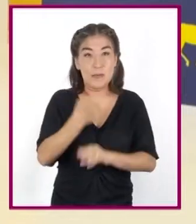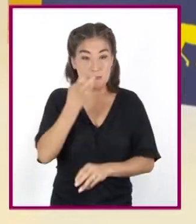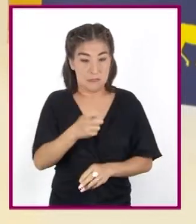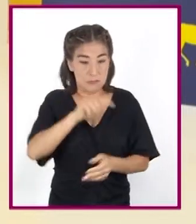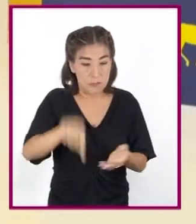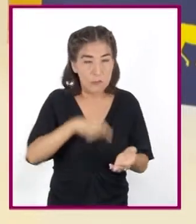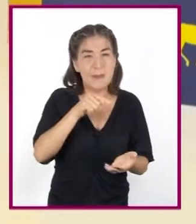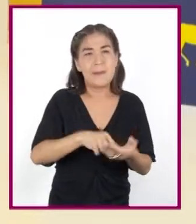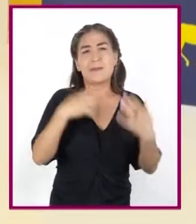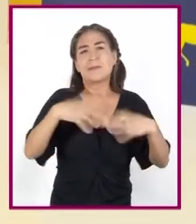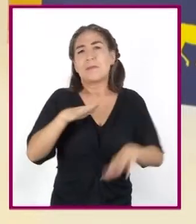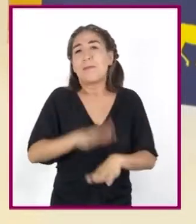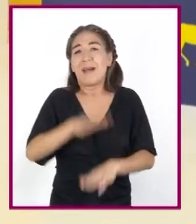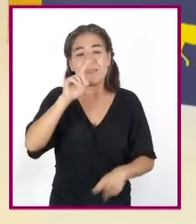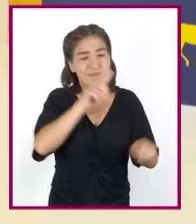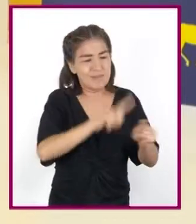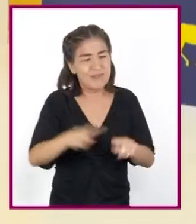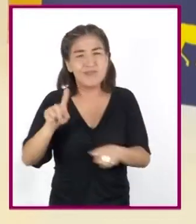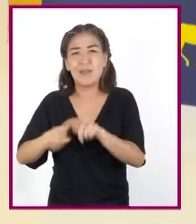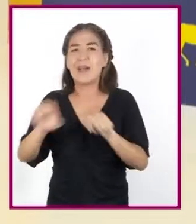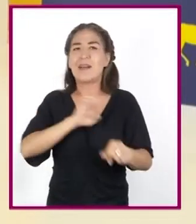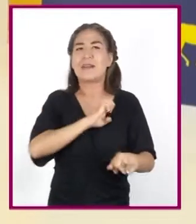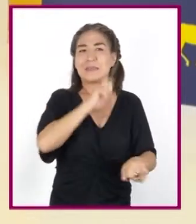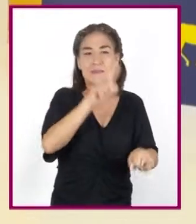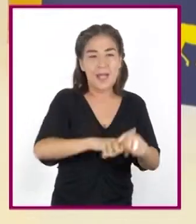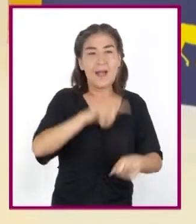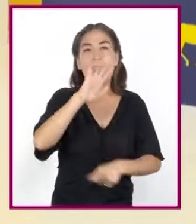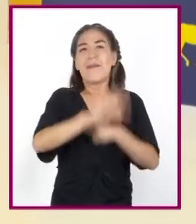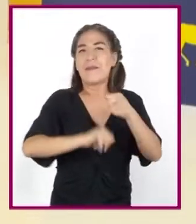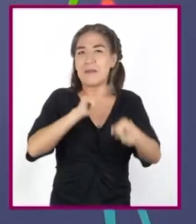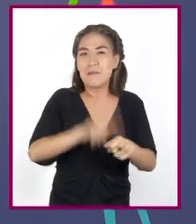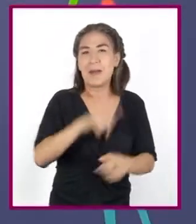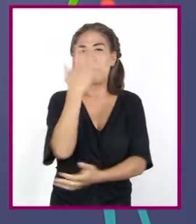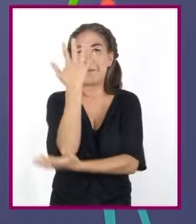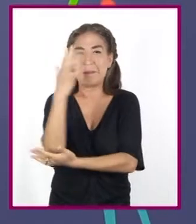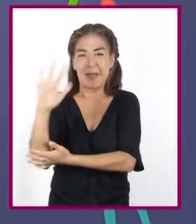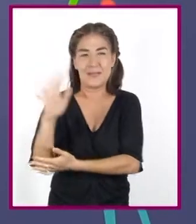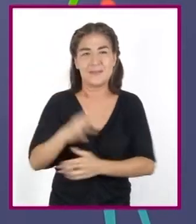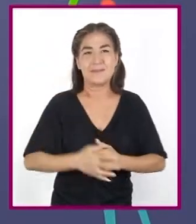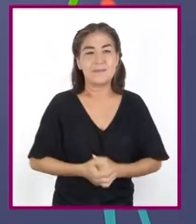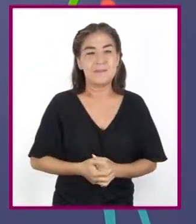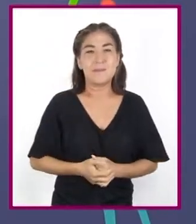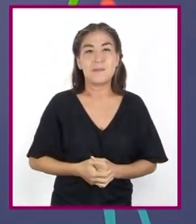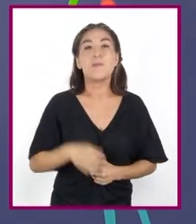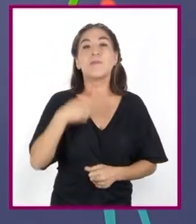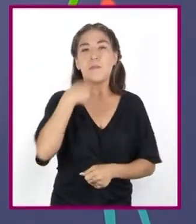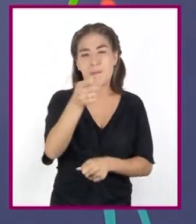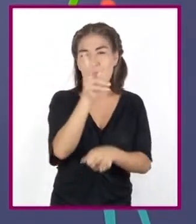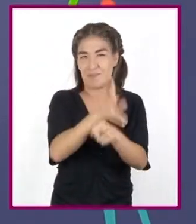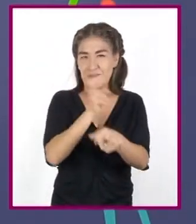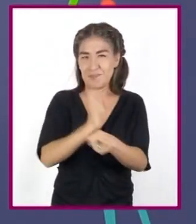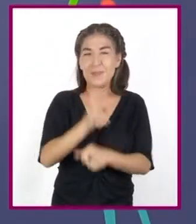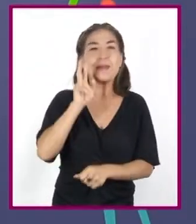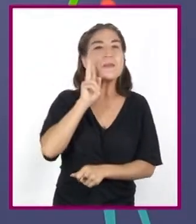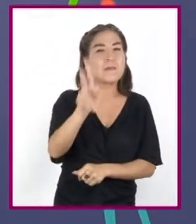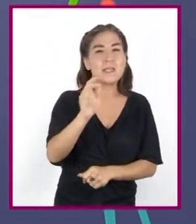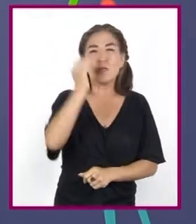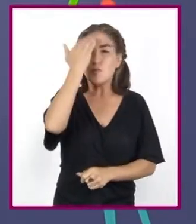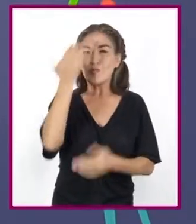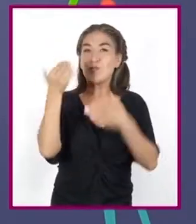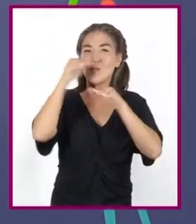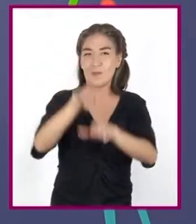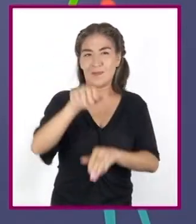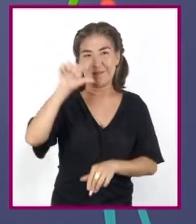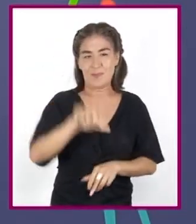reúne un gran número de las especies existentes en el planeta. Les invito a conocer más acerca